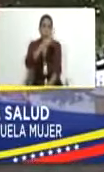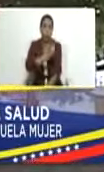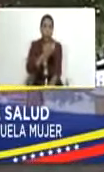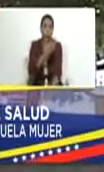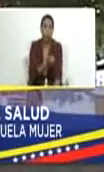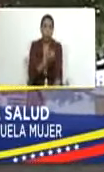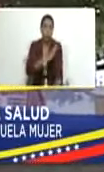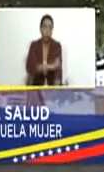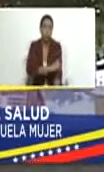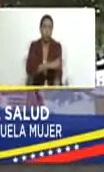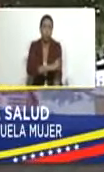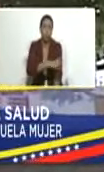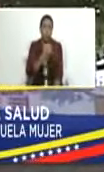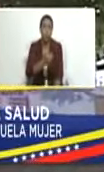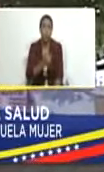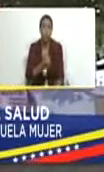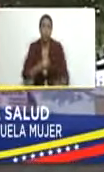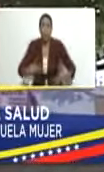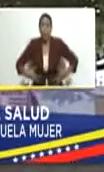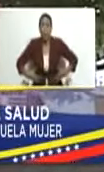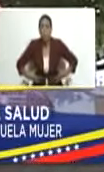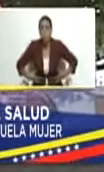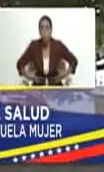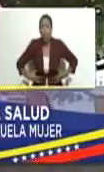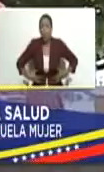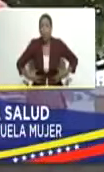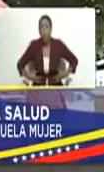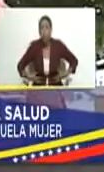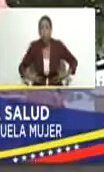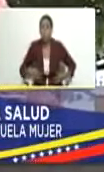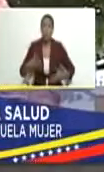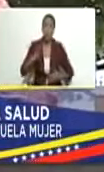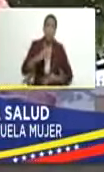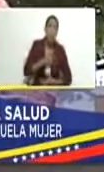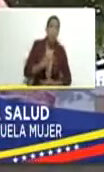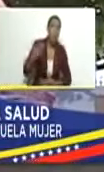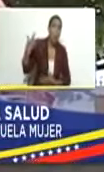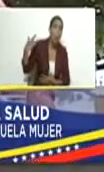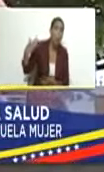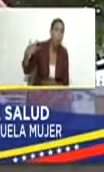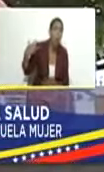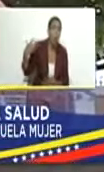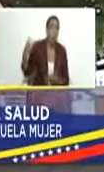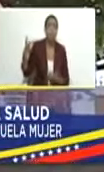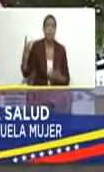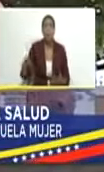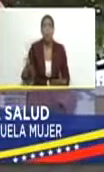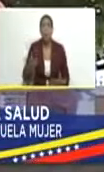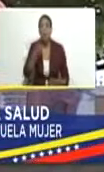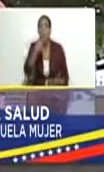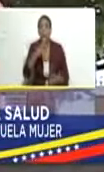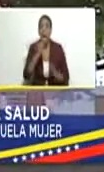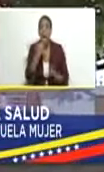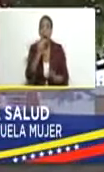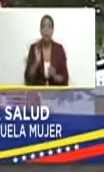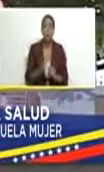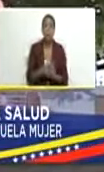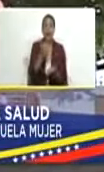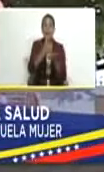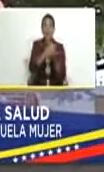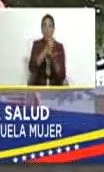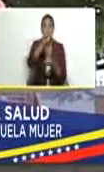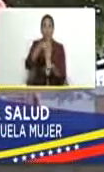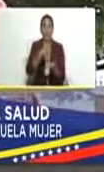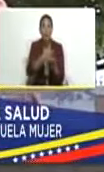Si tiene una constipación, mandarle una pastillita. Ahora, tenemos vámonos. Tenemos farmacias, presidente.